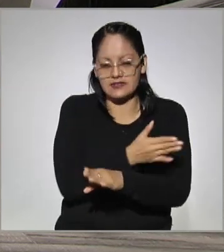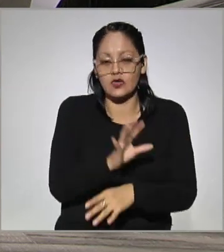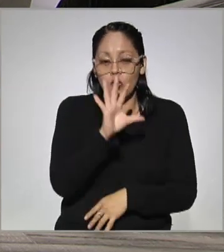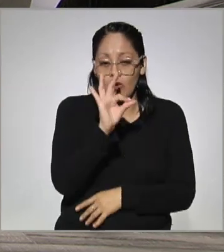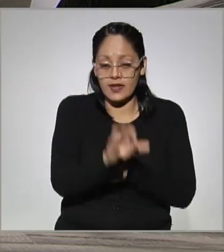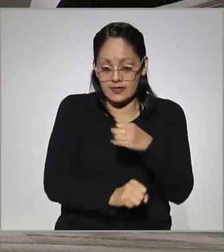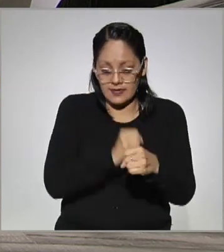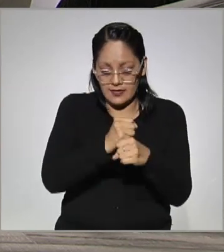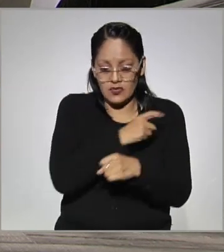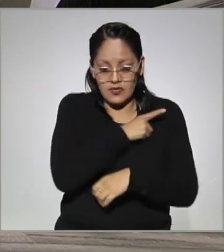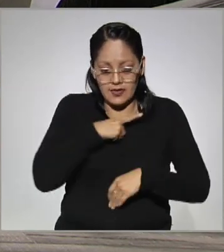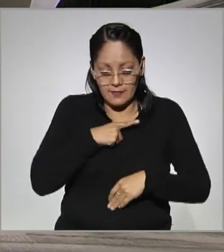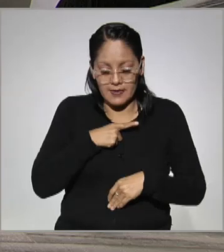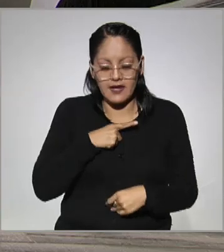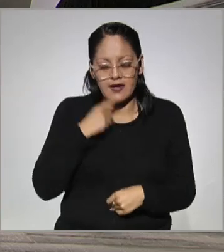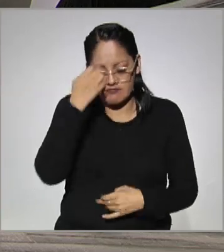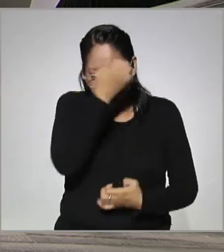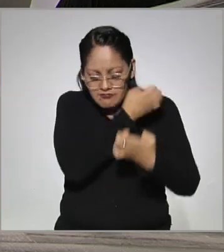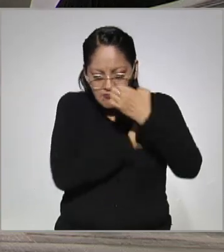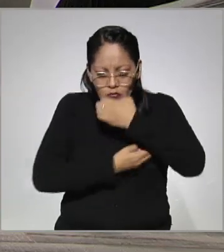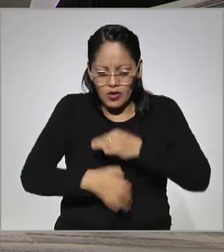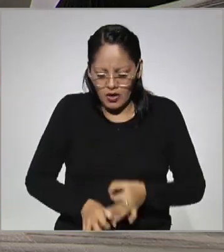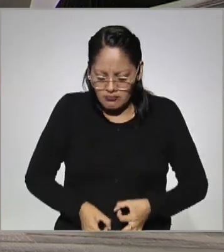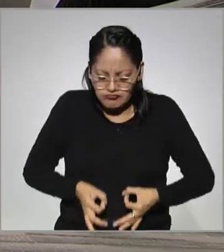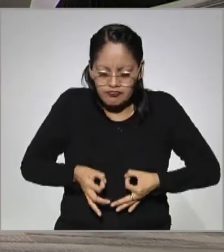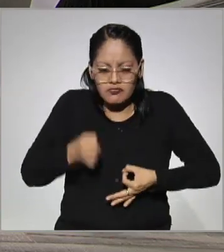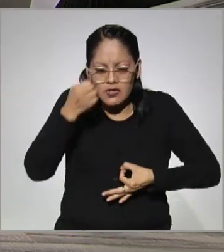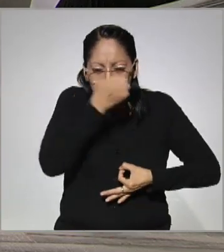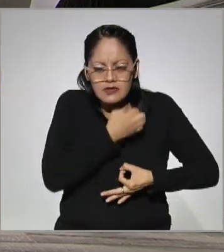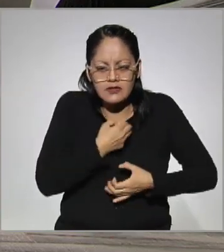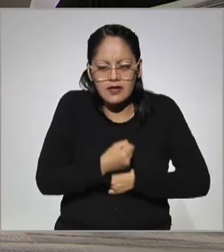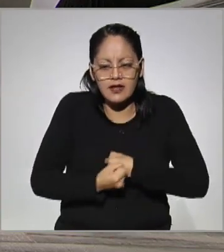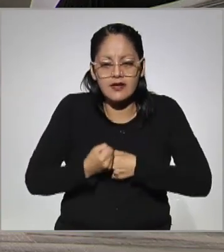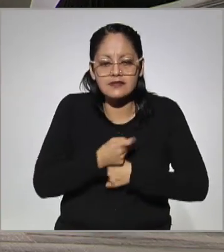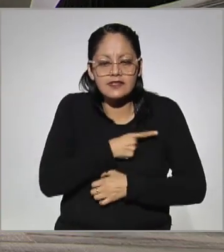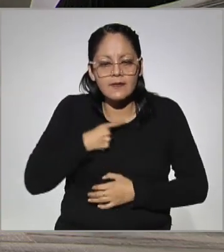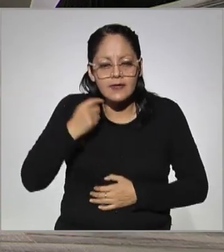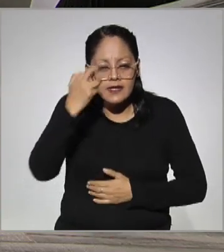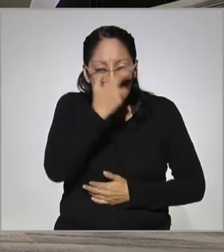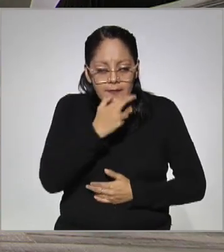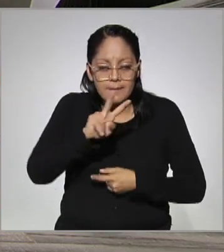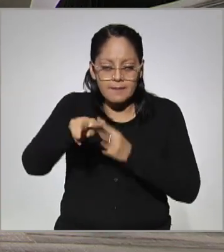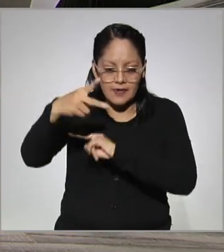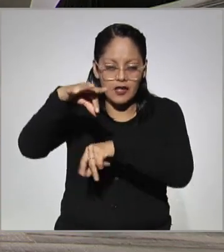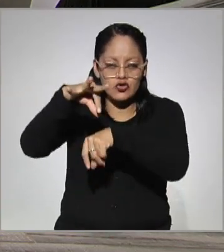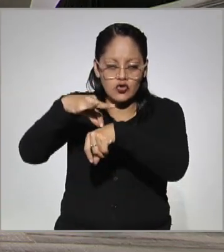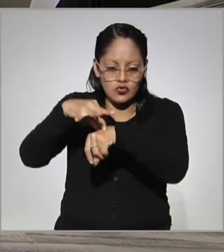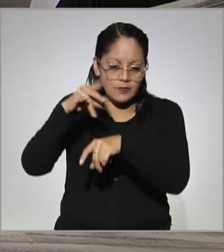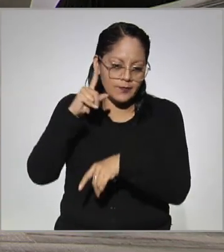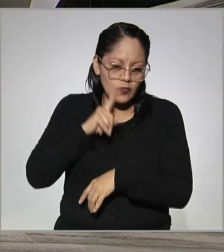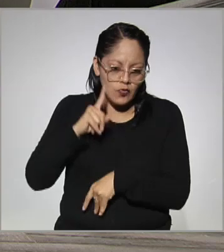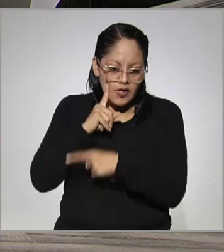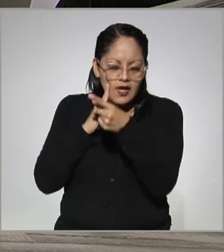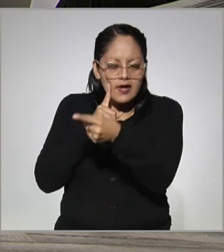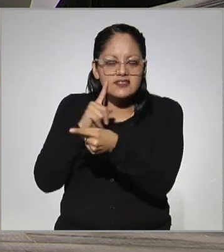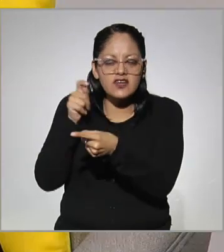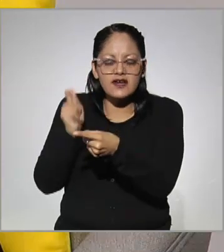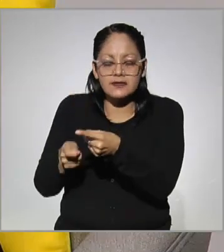de realizarse ultrasonidos. Es un tema más de revisión, tendrían que ir con su ginecólogo, que eso no